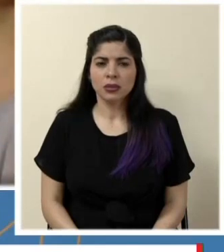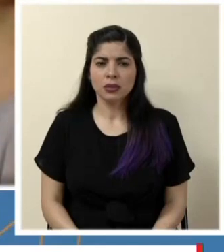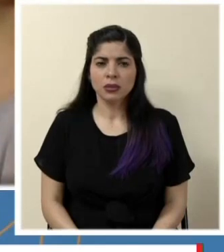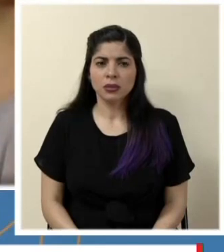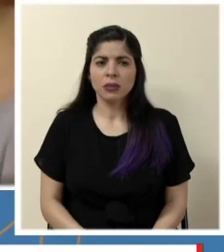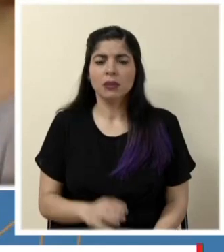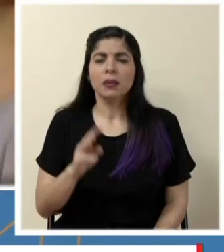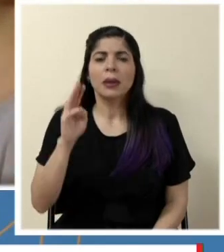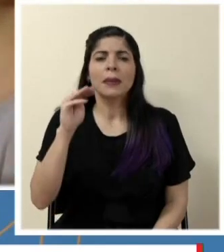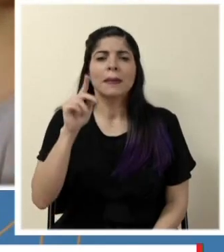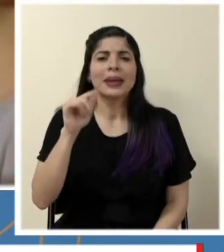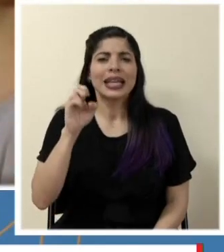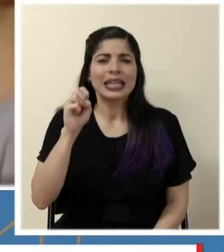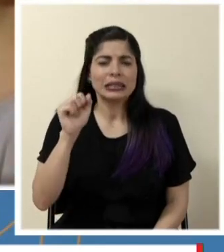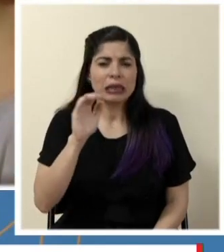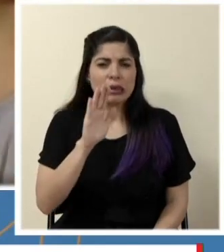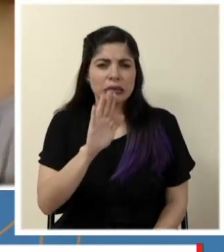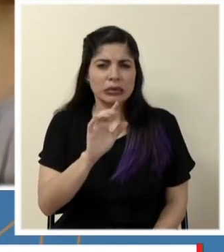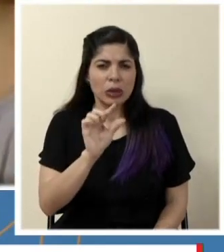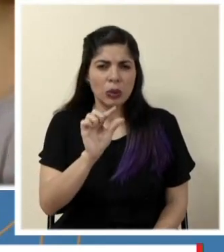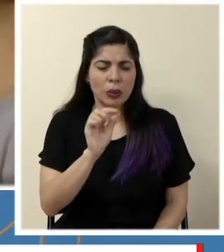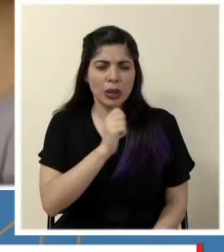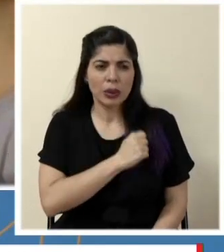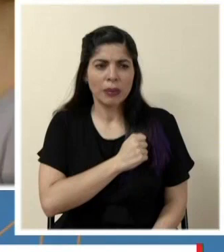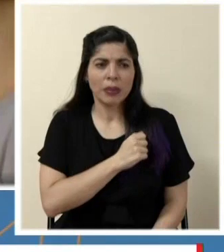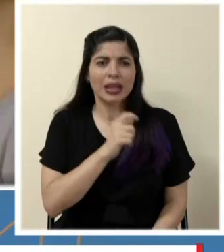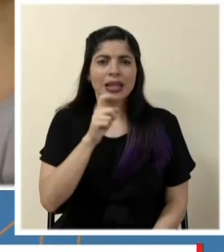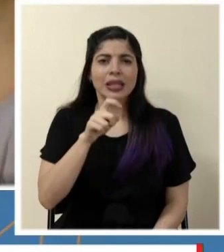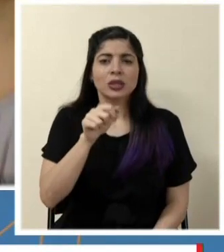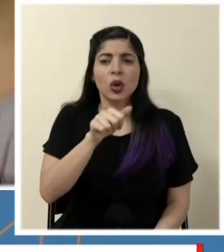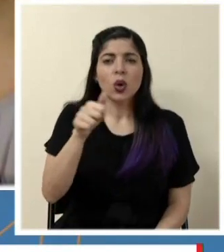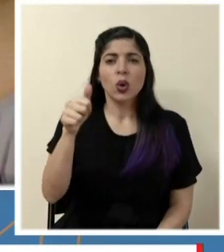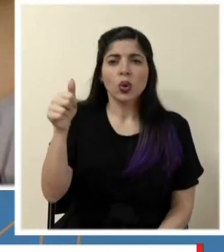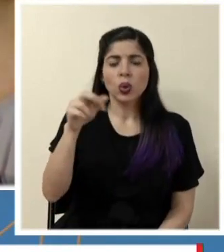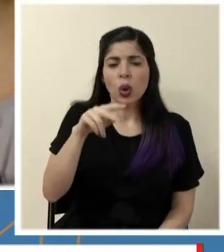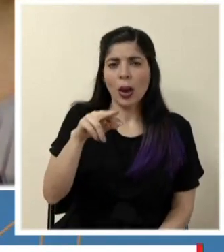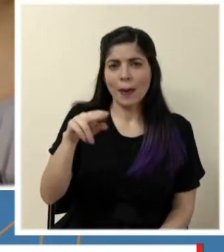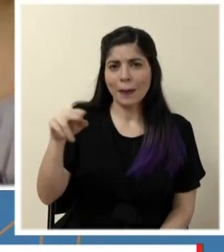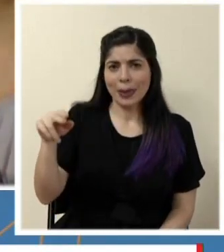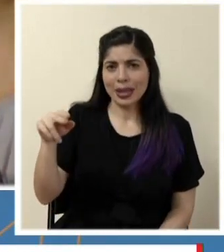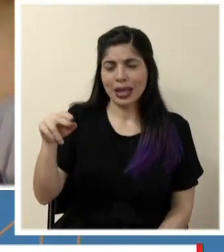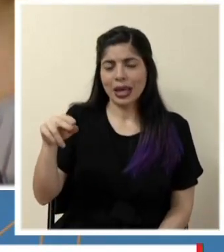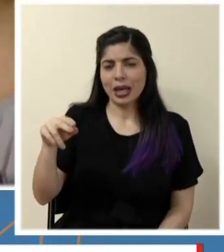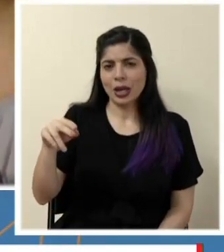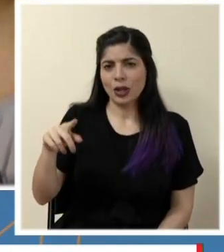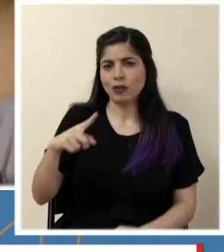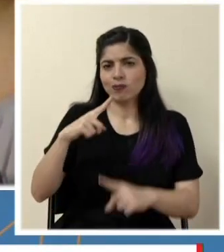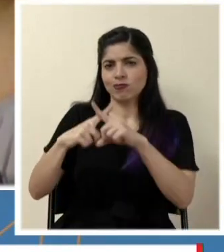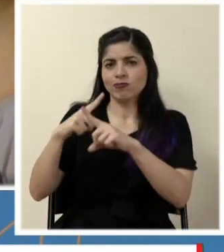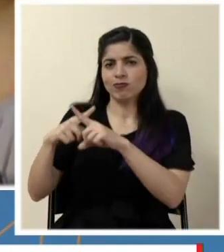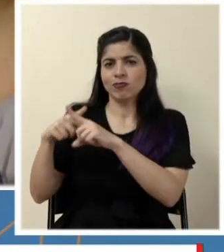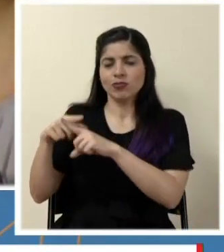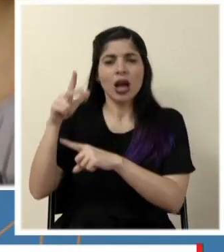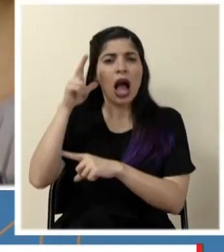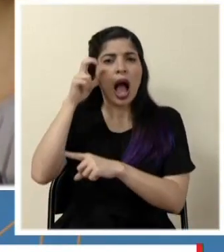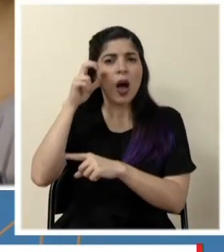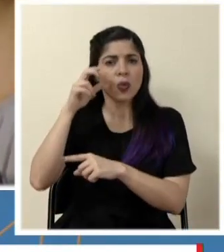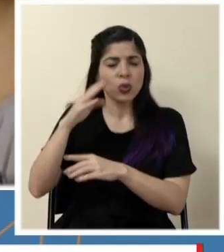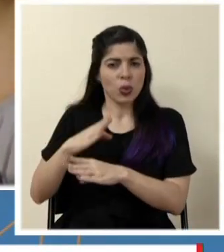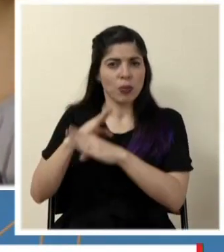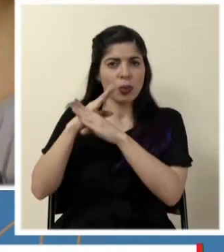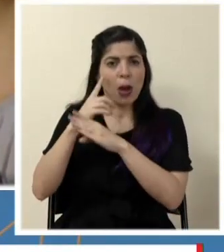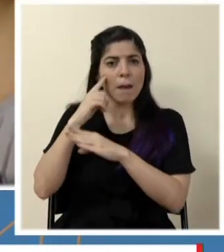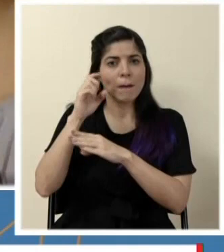Melisa, regálenos un segundo. Ocupamos que los demás colegas puedan desactivar los micrófonos para poder escuchar,